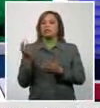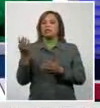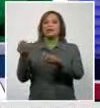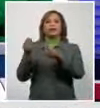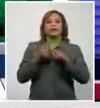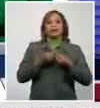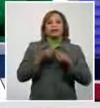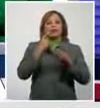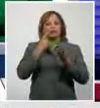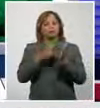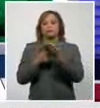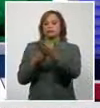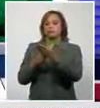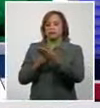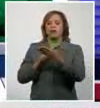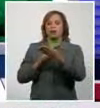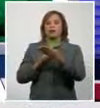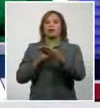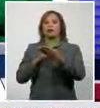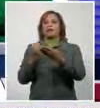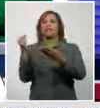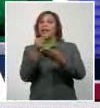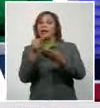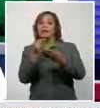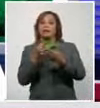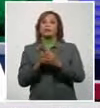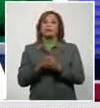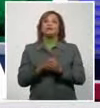indiscutiblemente nos va a disminuir